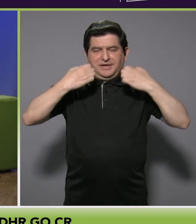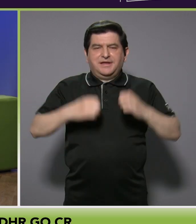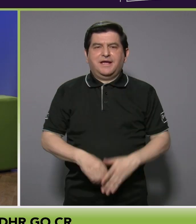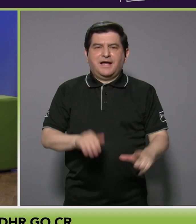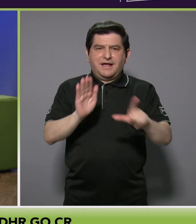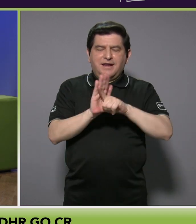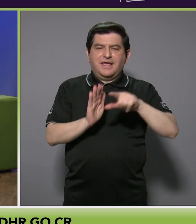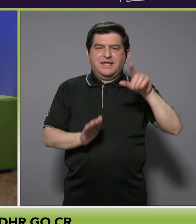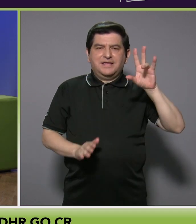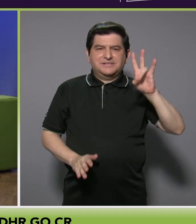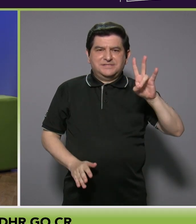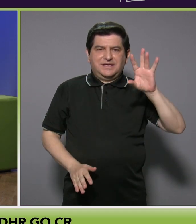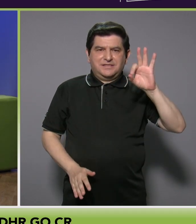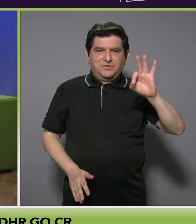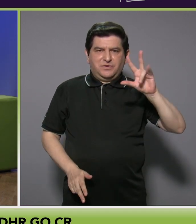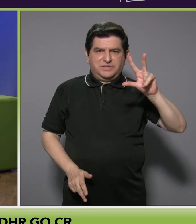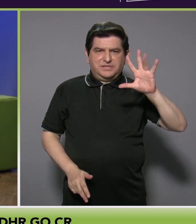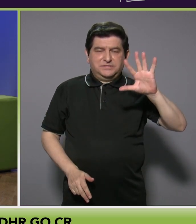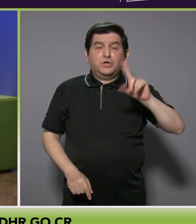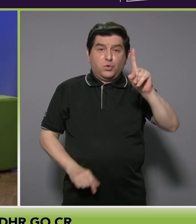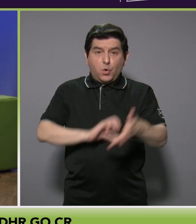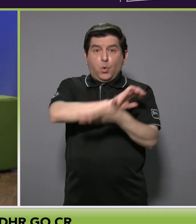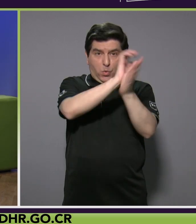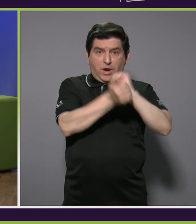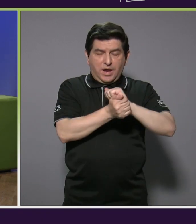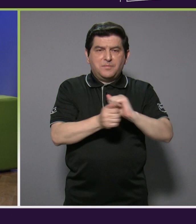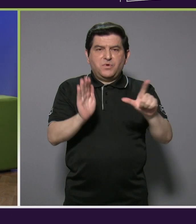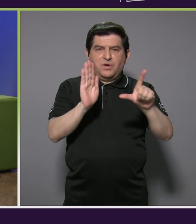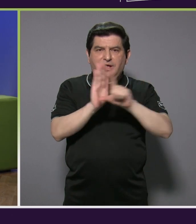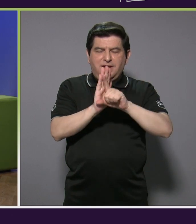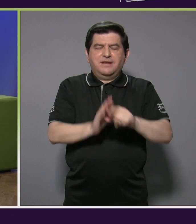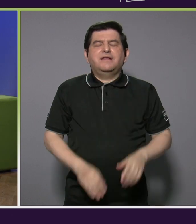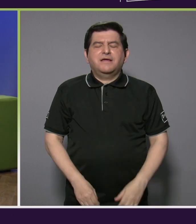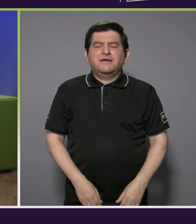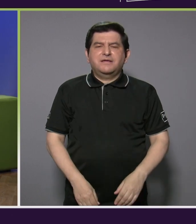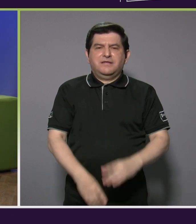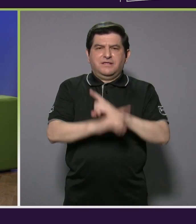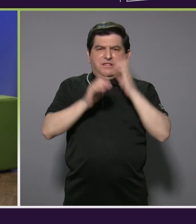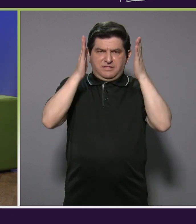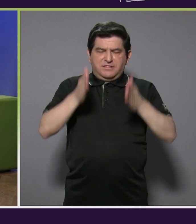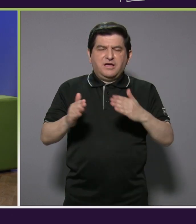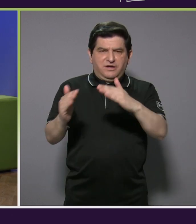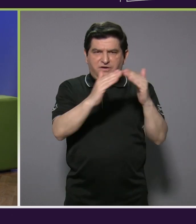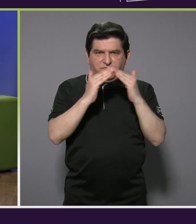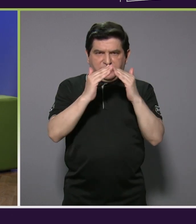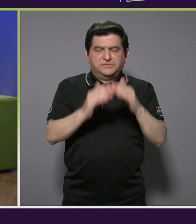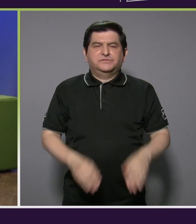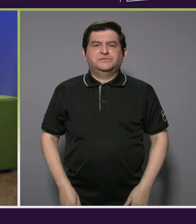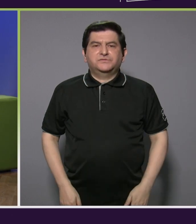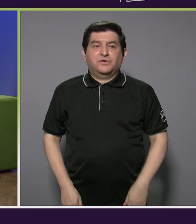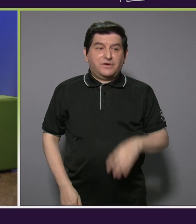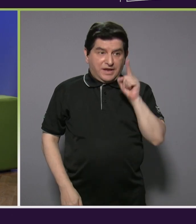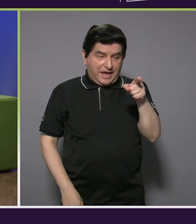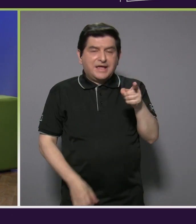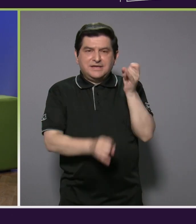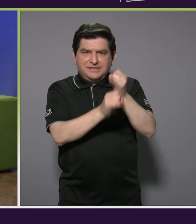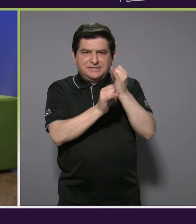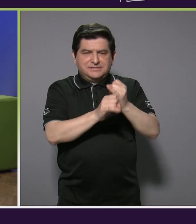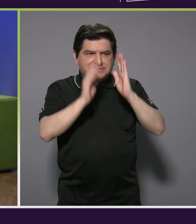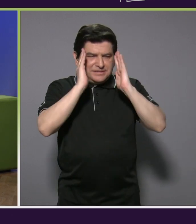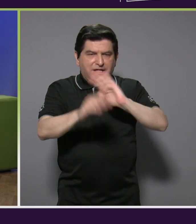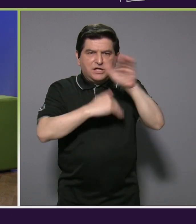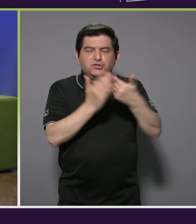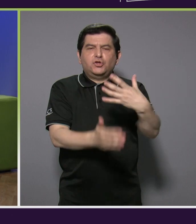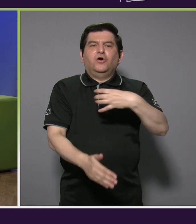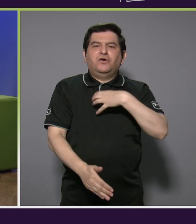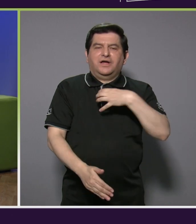ley 7935 dispuso una reforma a la ley del Defensor de los Habitantes con el fin de que precisamente la Defensoría atienda cualquier queja